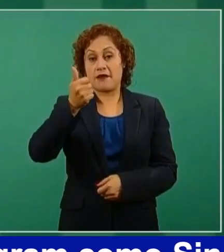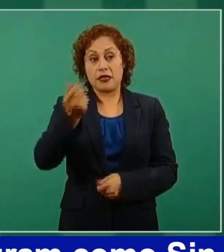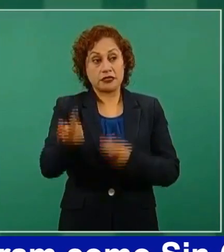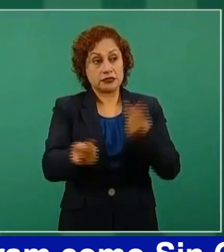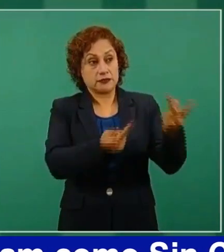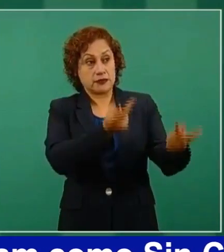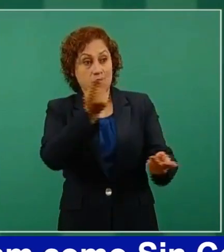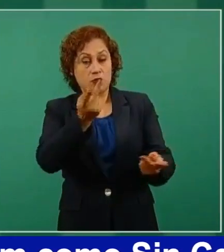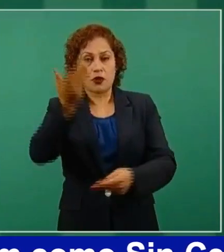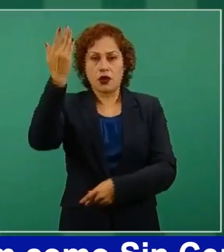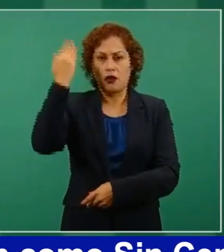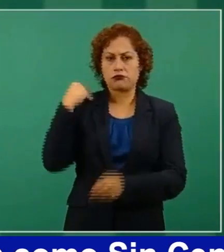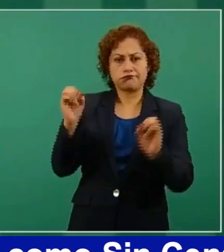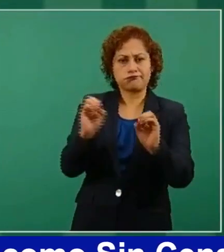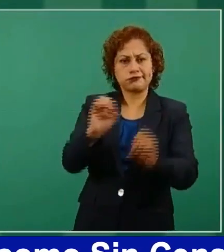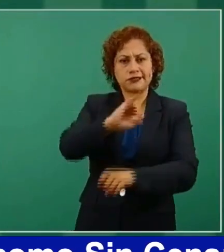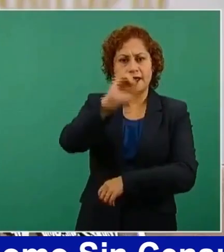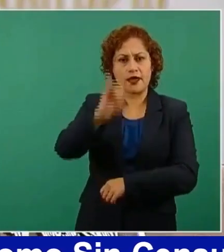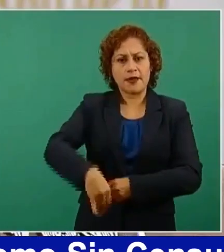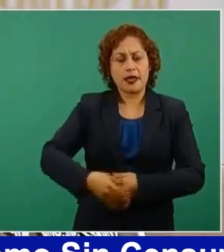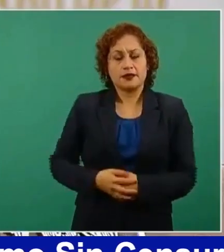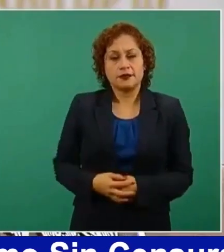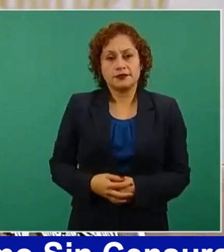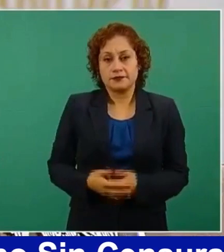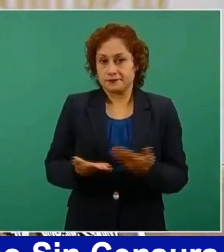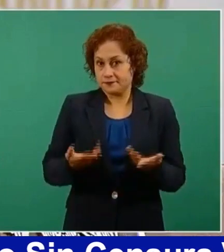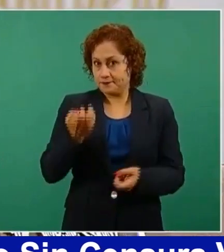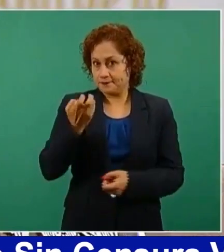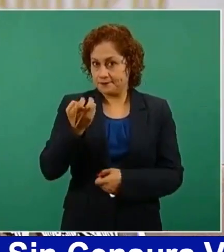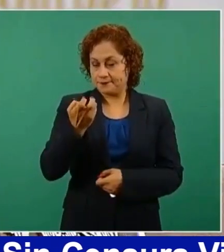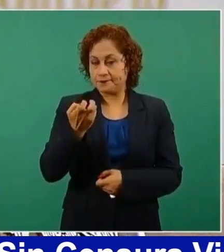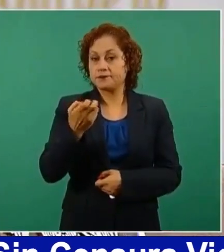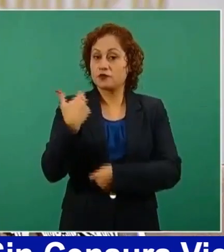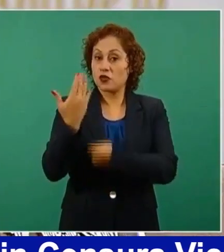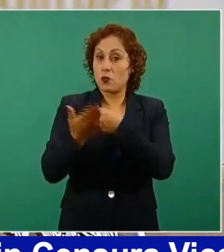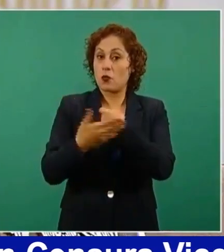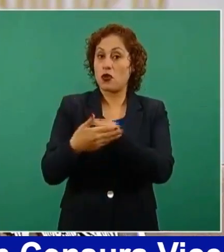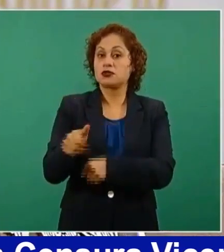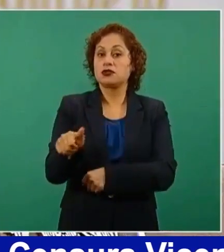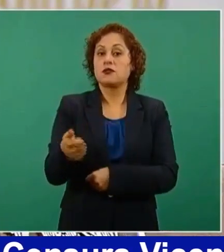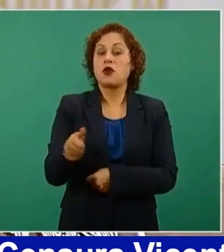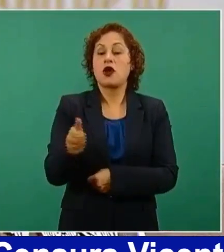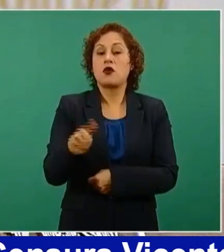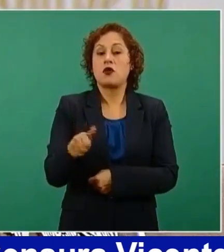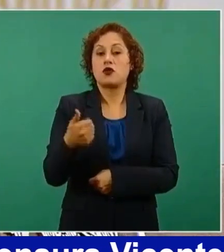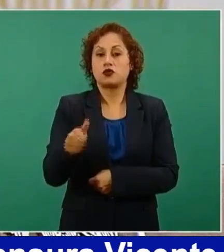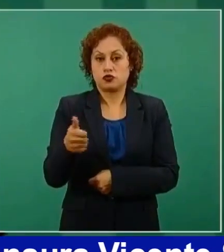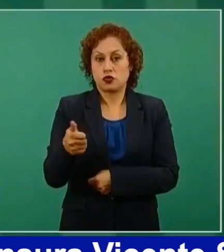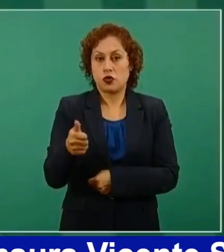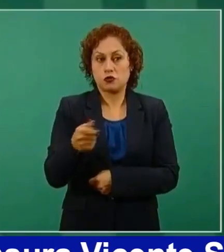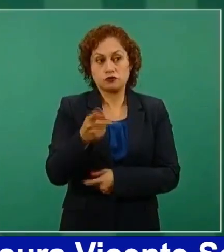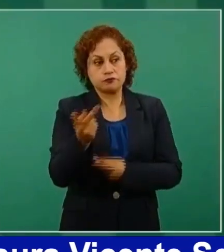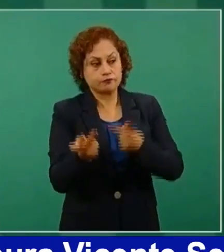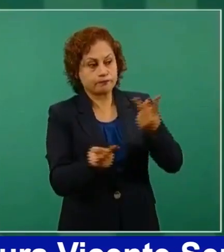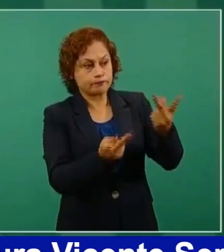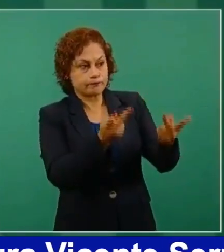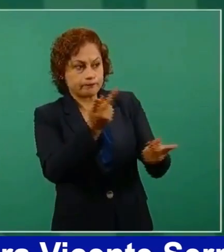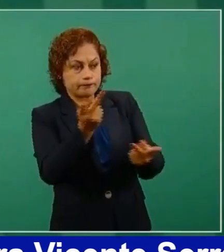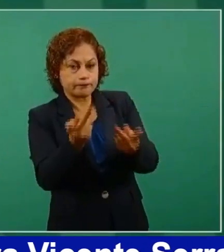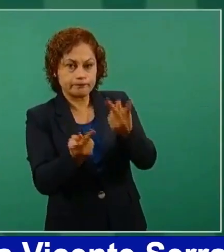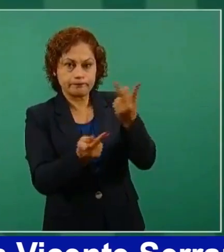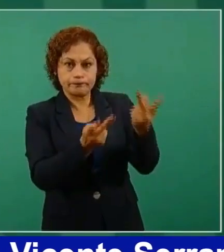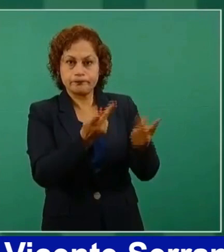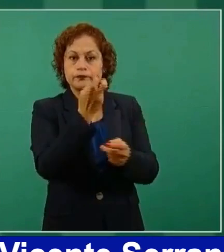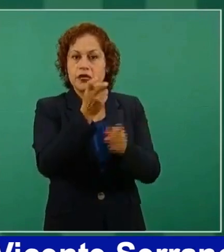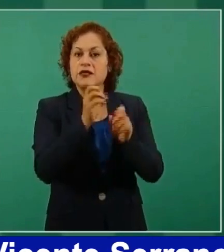llevado a cabo. Ahora, en agosto se va a llevar a cabo esta consulta. Eso es importante.